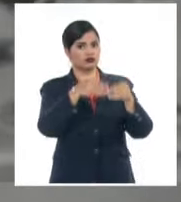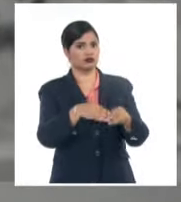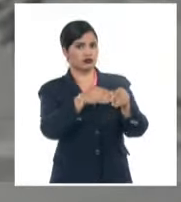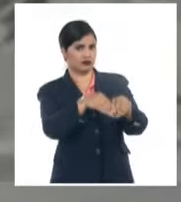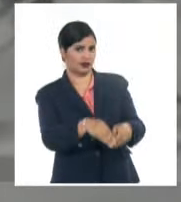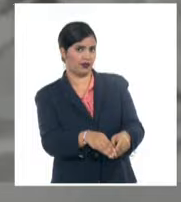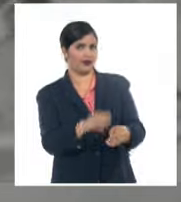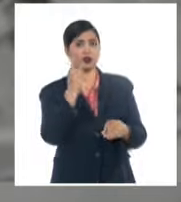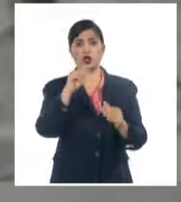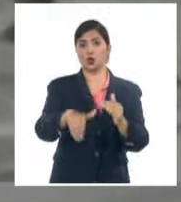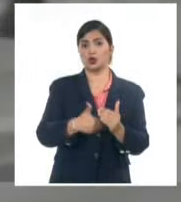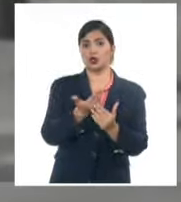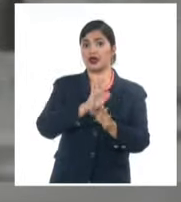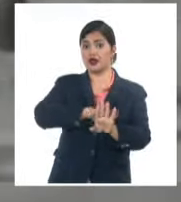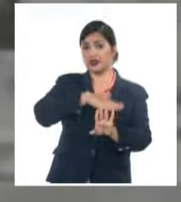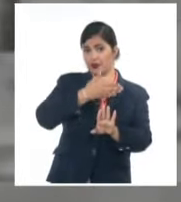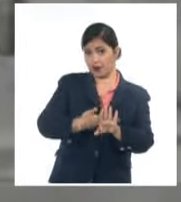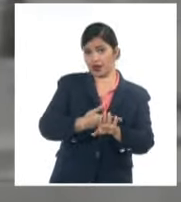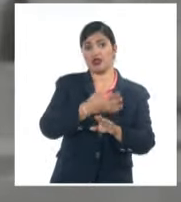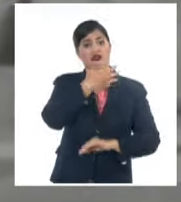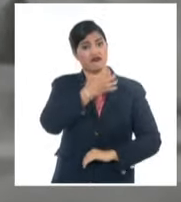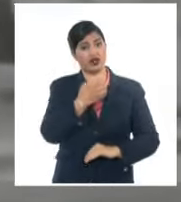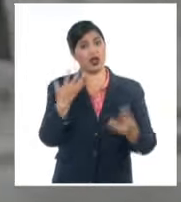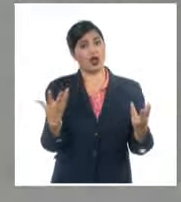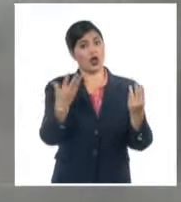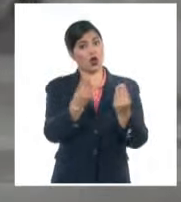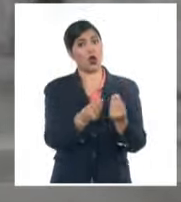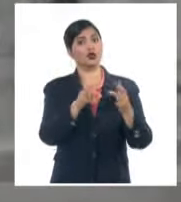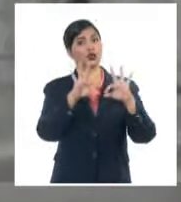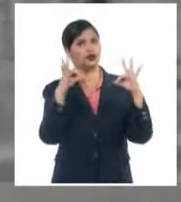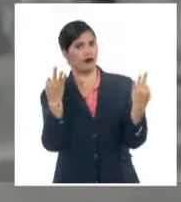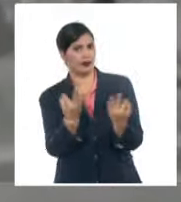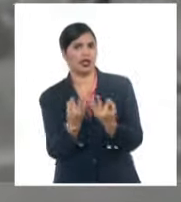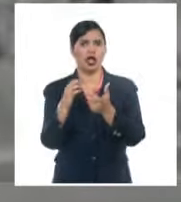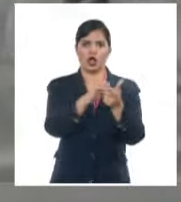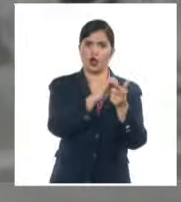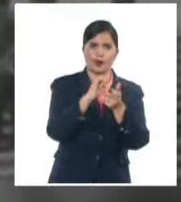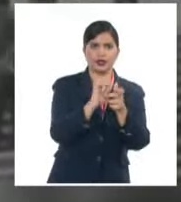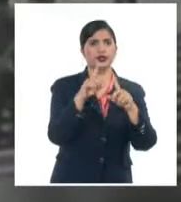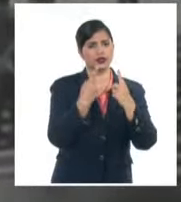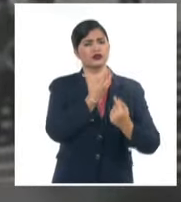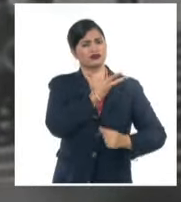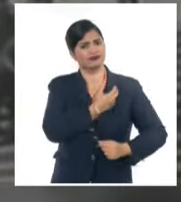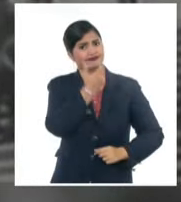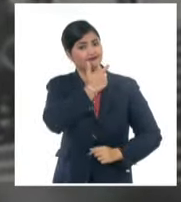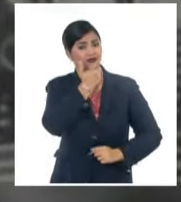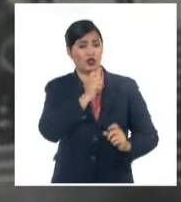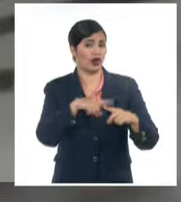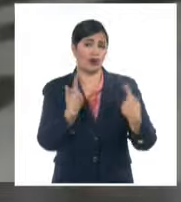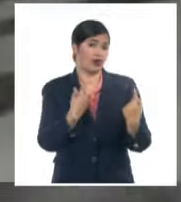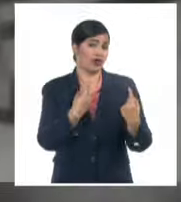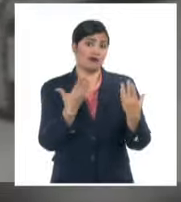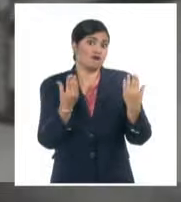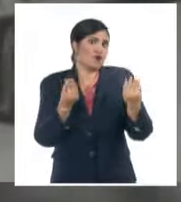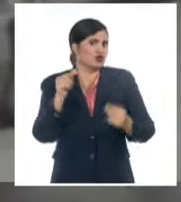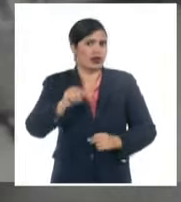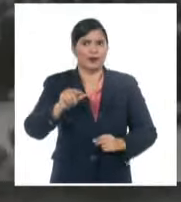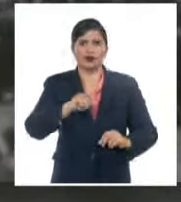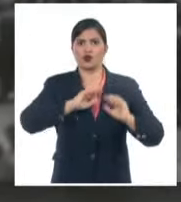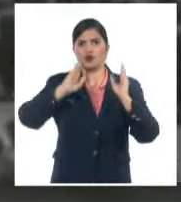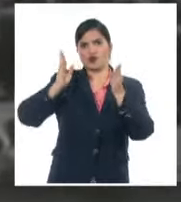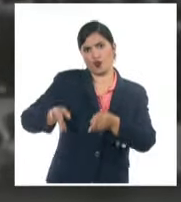de las víctimas del traicionero ataque, proclamó el carácter socialista del proceso cubano. Ahora se defendería no